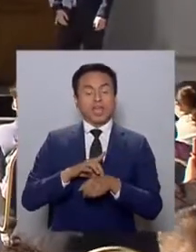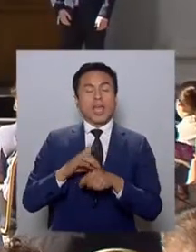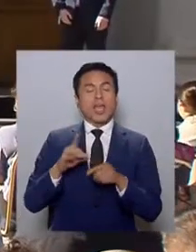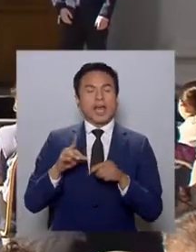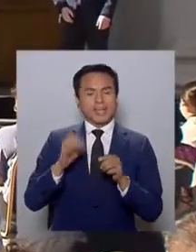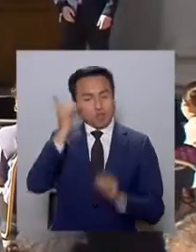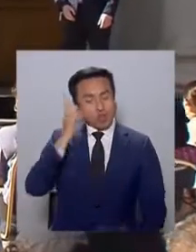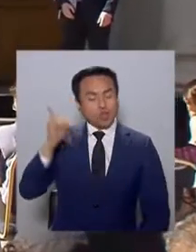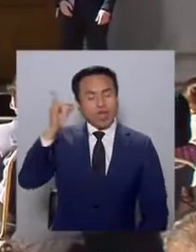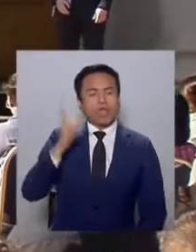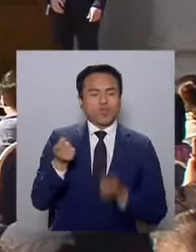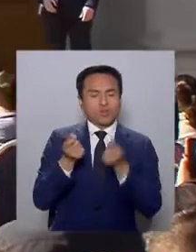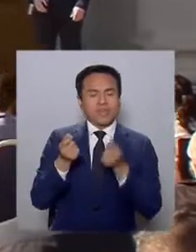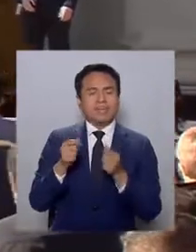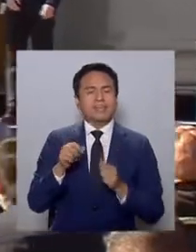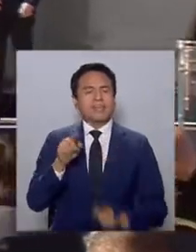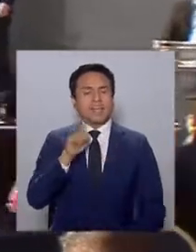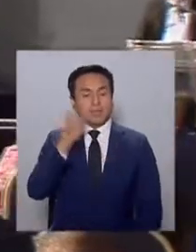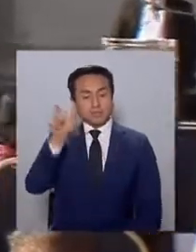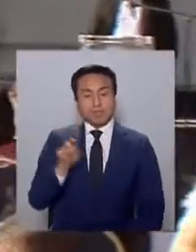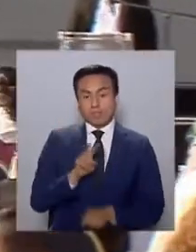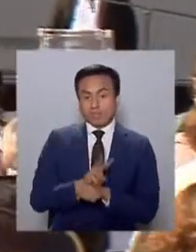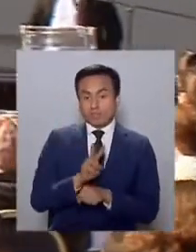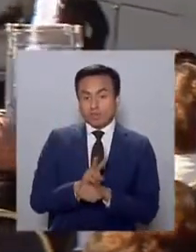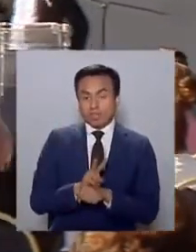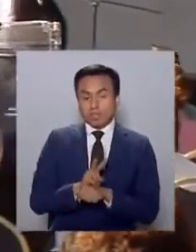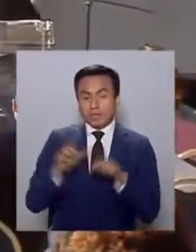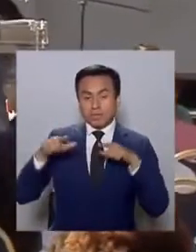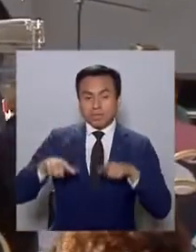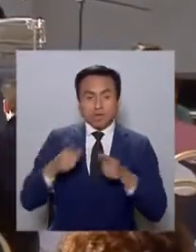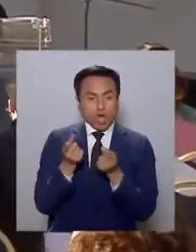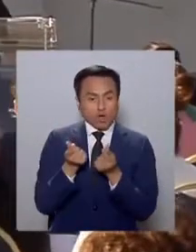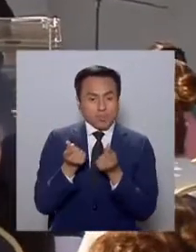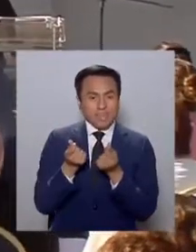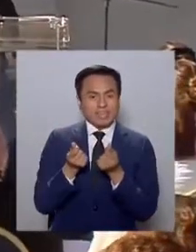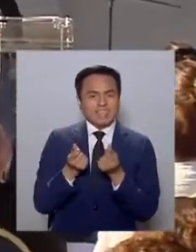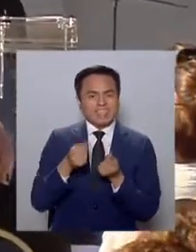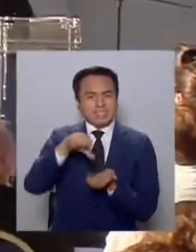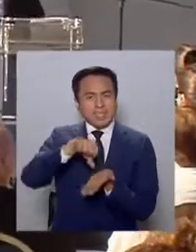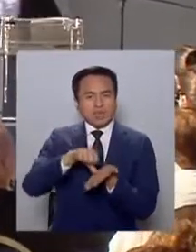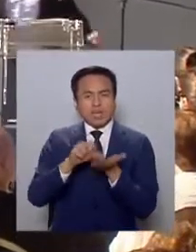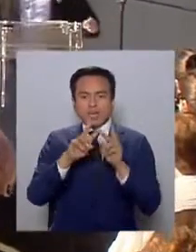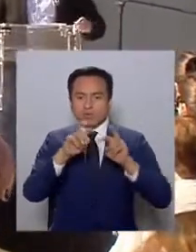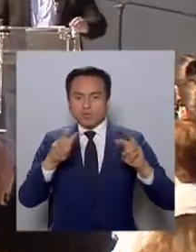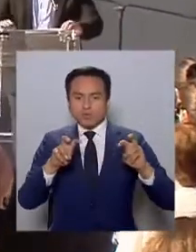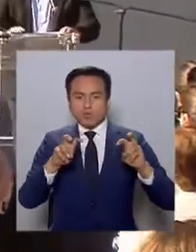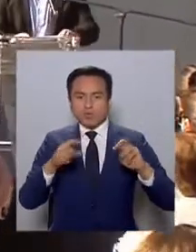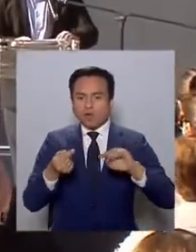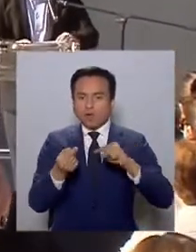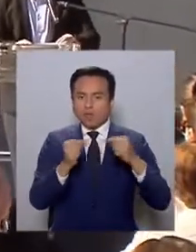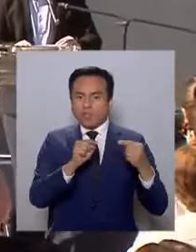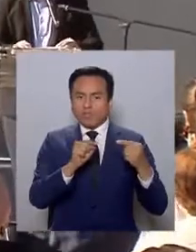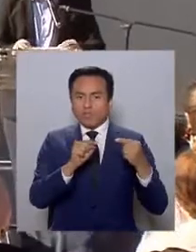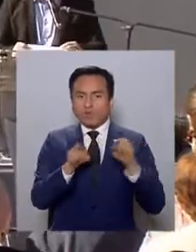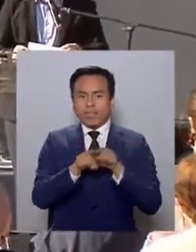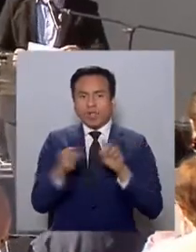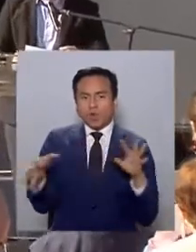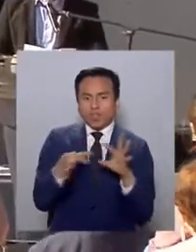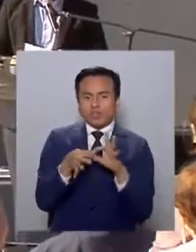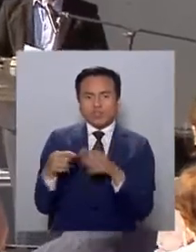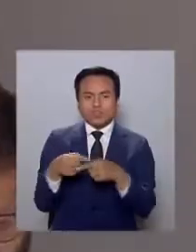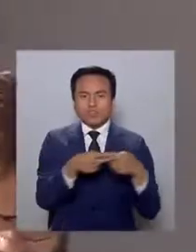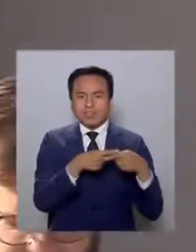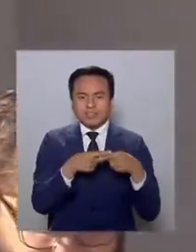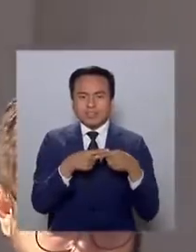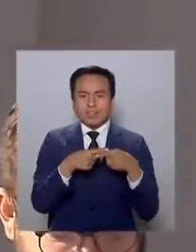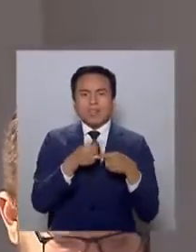la Universidad de Pensilvania, es profesor del Departamento de Economía del Centro de Estudios para el Conflicto y la Cohesión